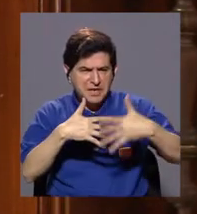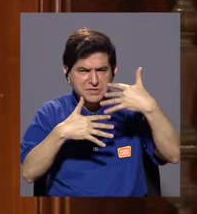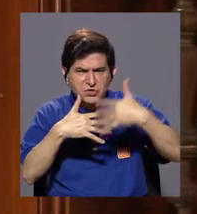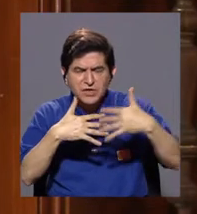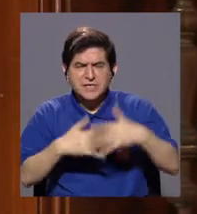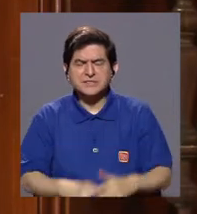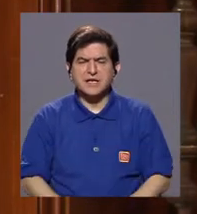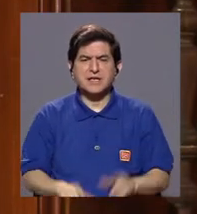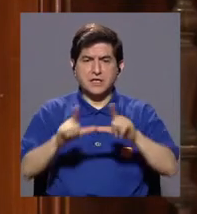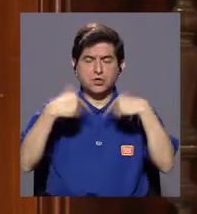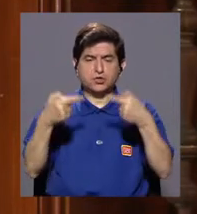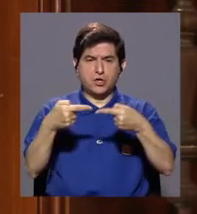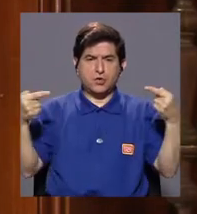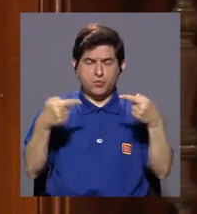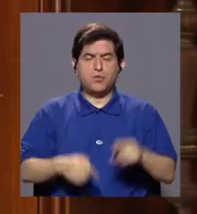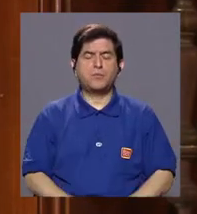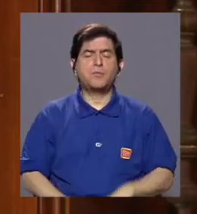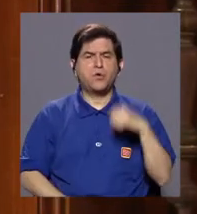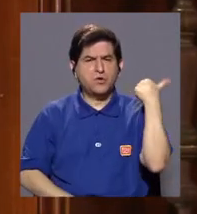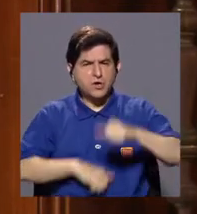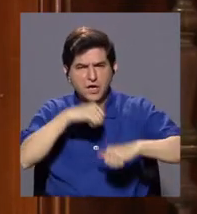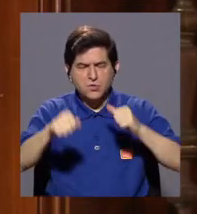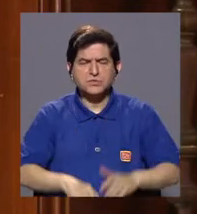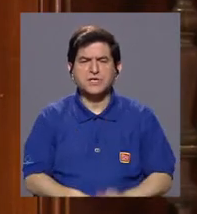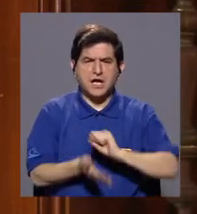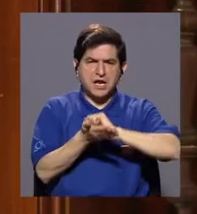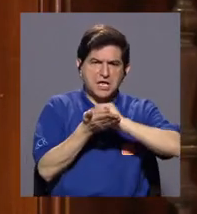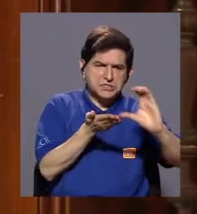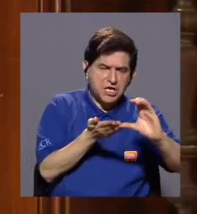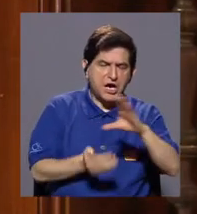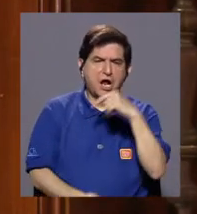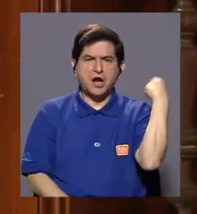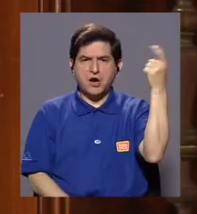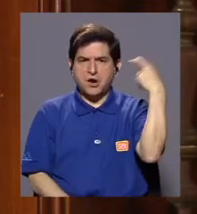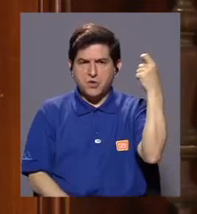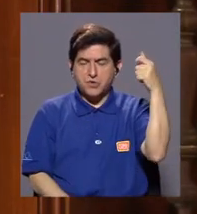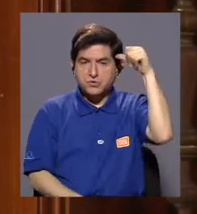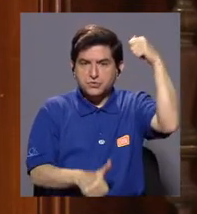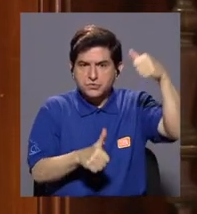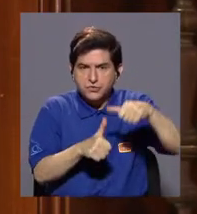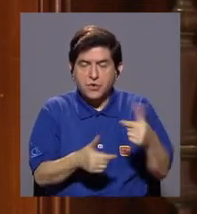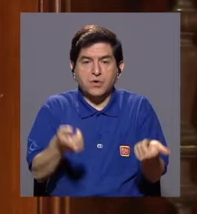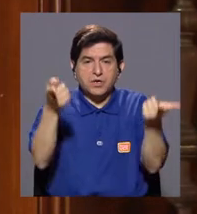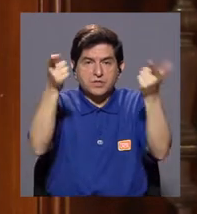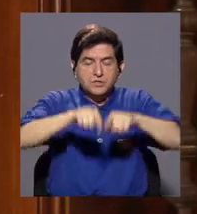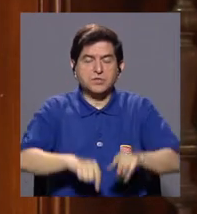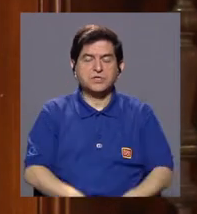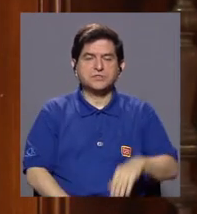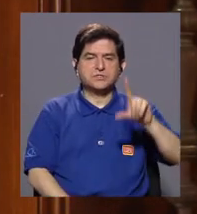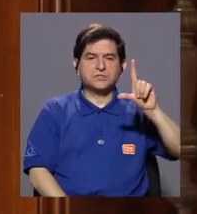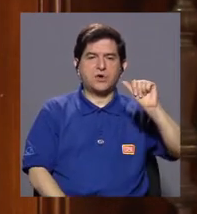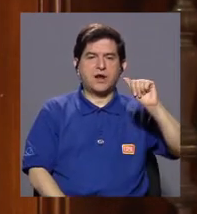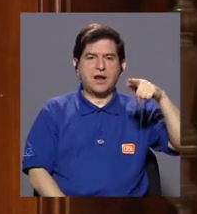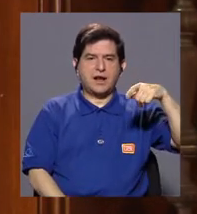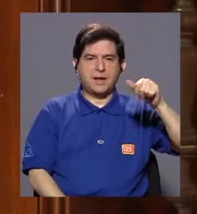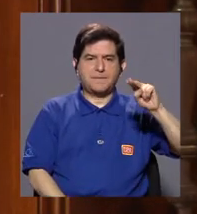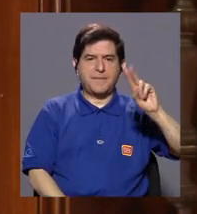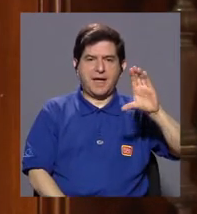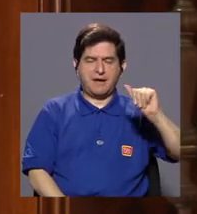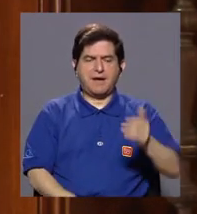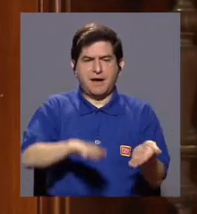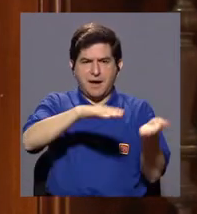la contra que estaban peleando en San Carlos, en Guanacaste. Recuerde el incidente de La Penca, donde